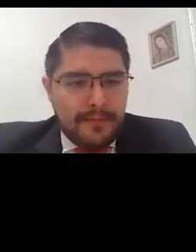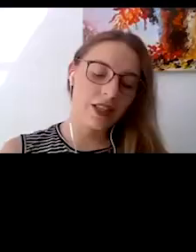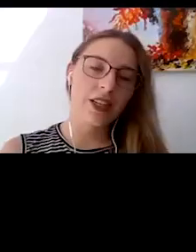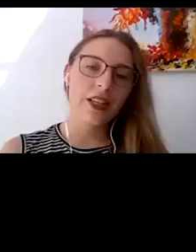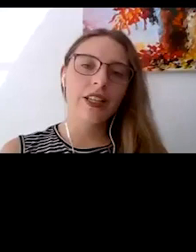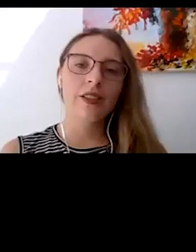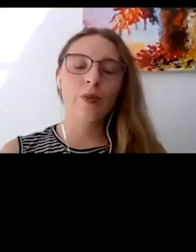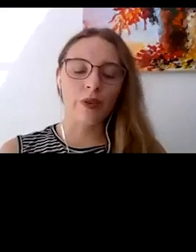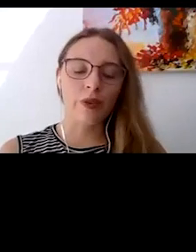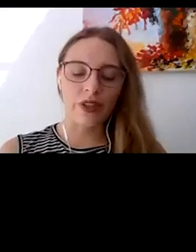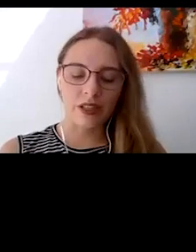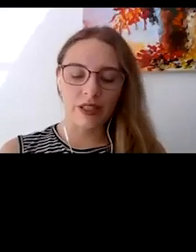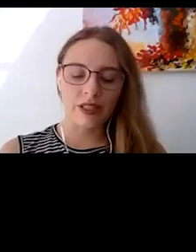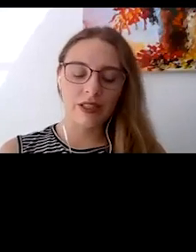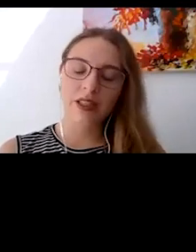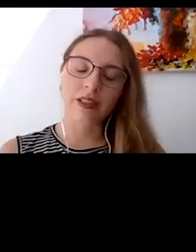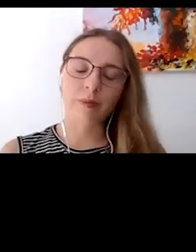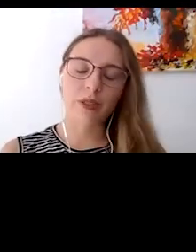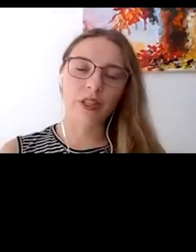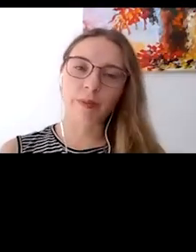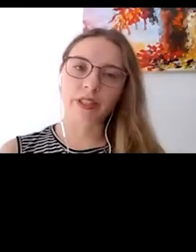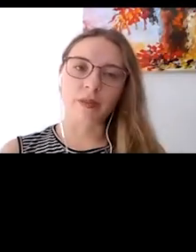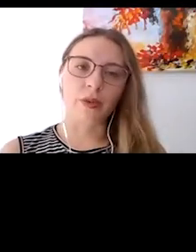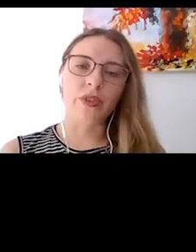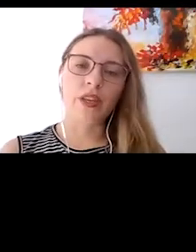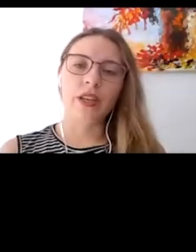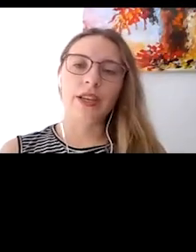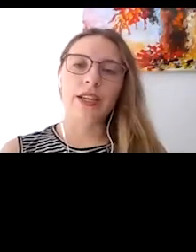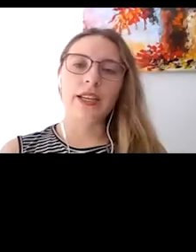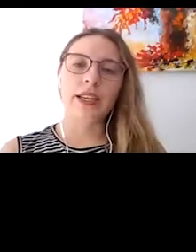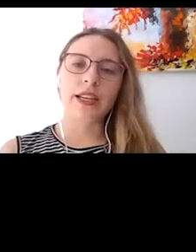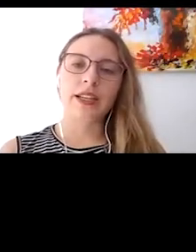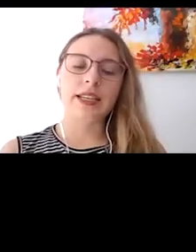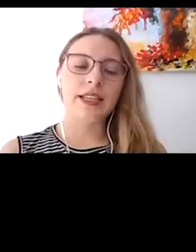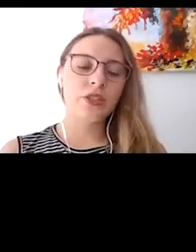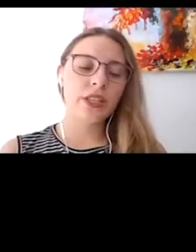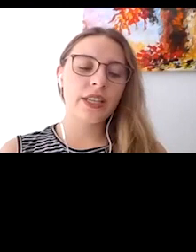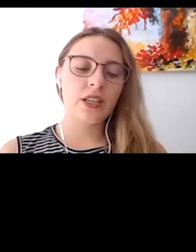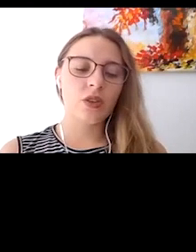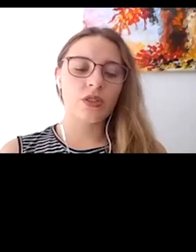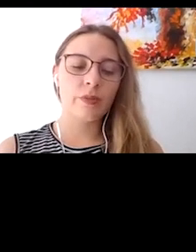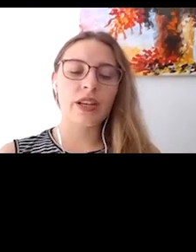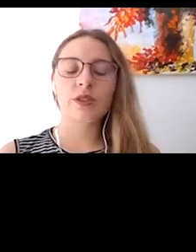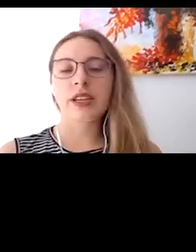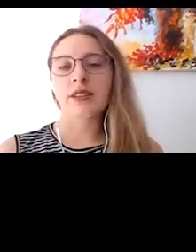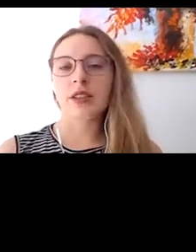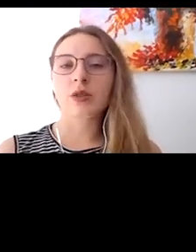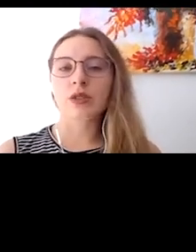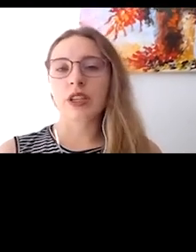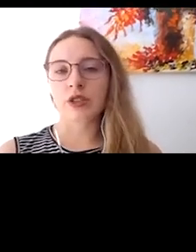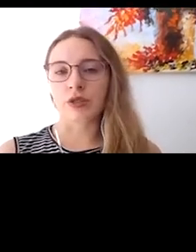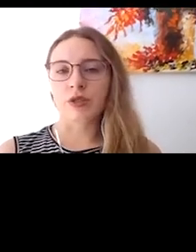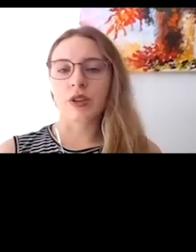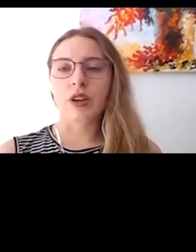Gracias, Juan. Y bueno, nada más recapitulando rapidísimo. El hecho de que los empleados tengan